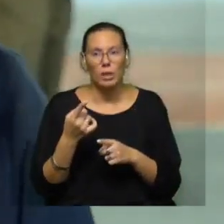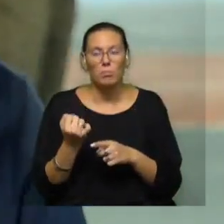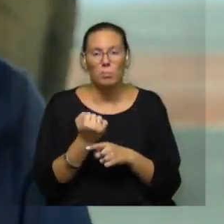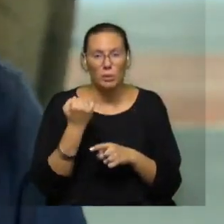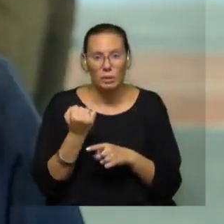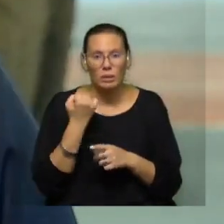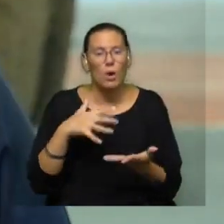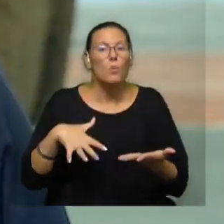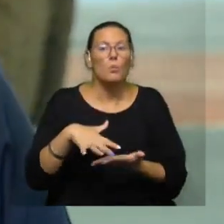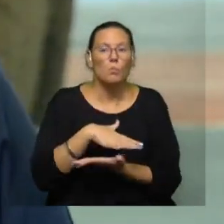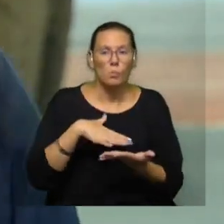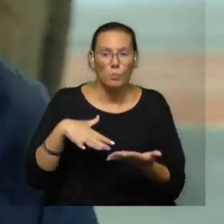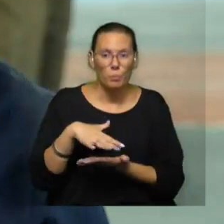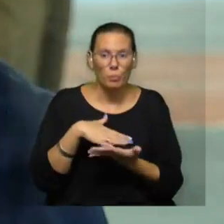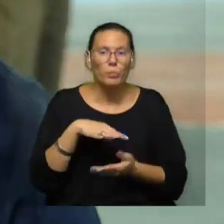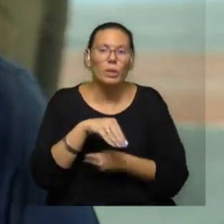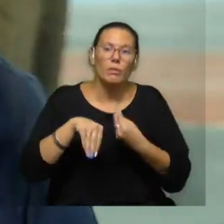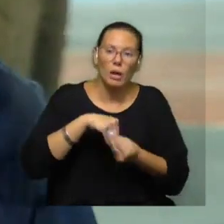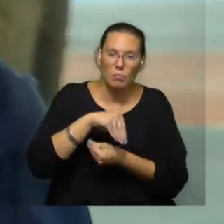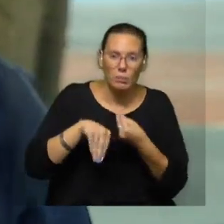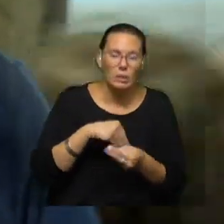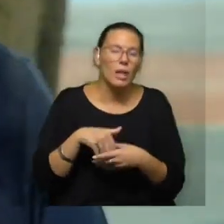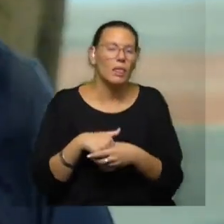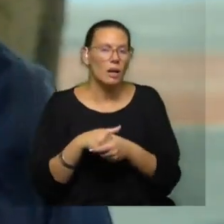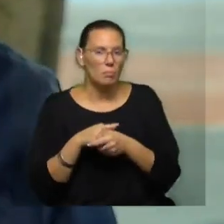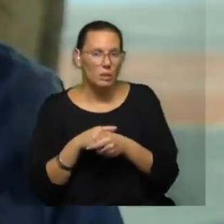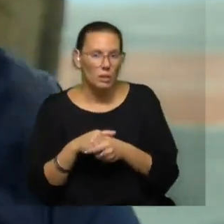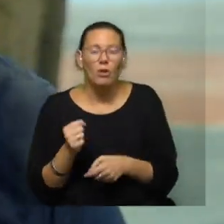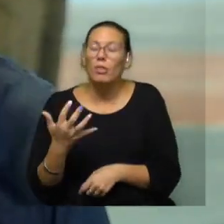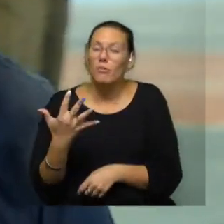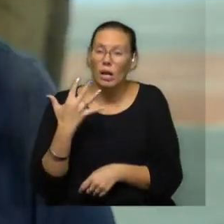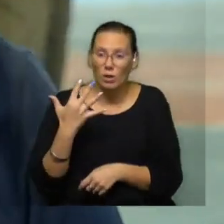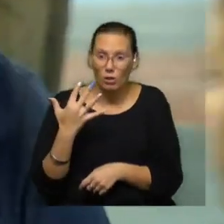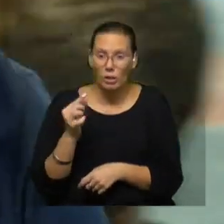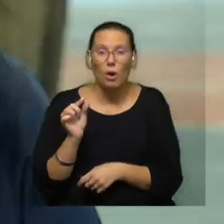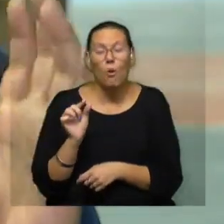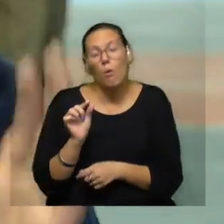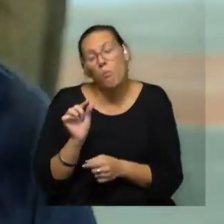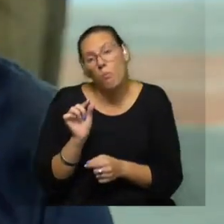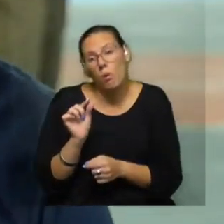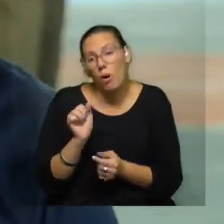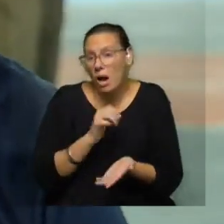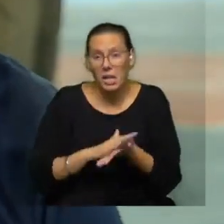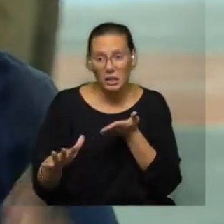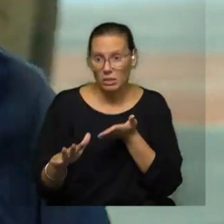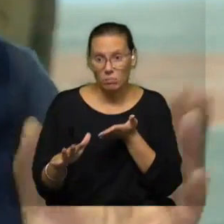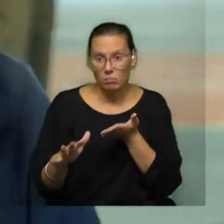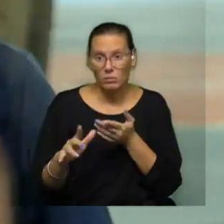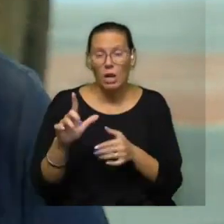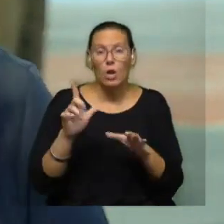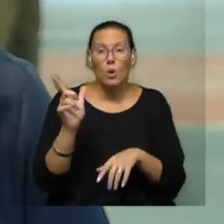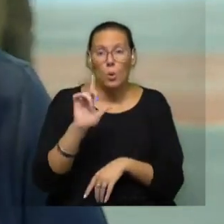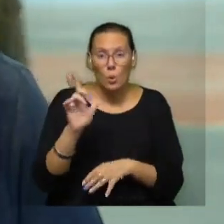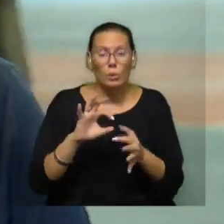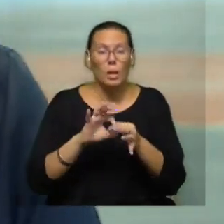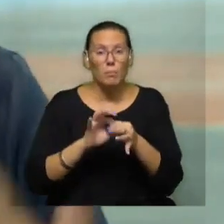Un espacio de familia, de amigos, de valores. Y bueno, un poco eso es. Gratuita, lunes, miércoles